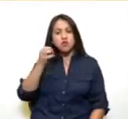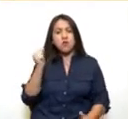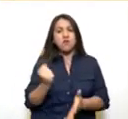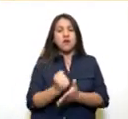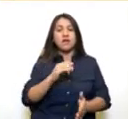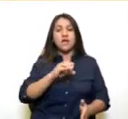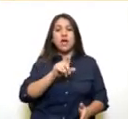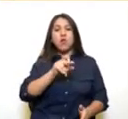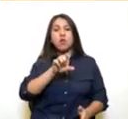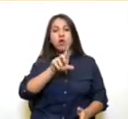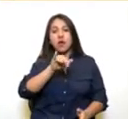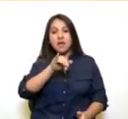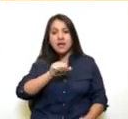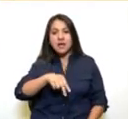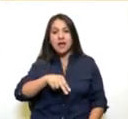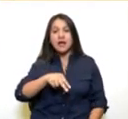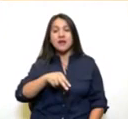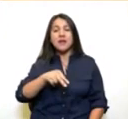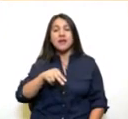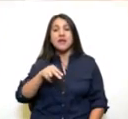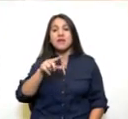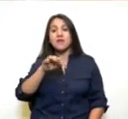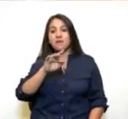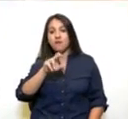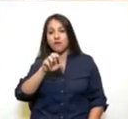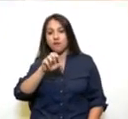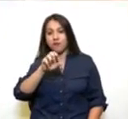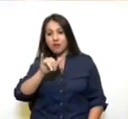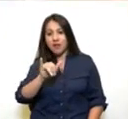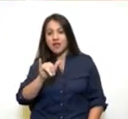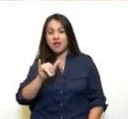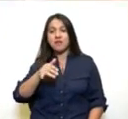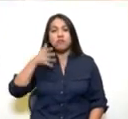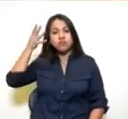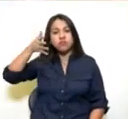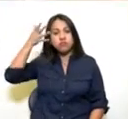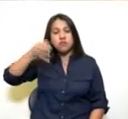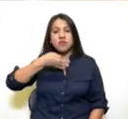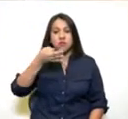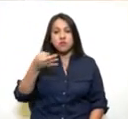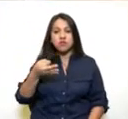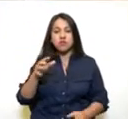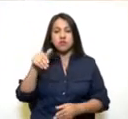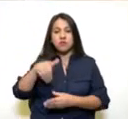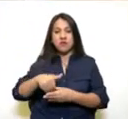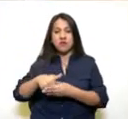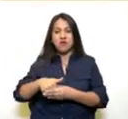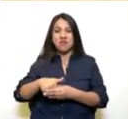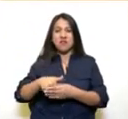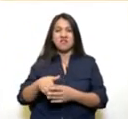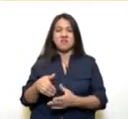que dio eduardo frei montalva en un plebiscito digámoslo con todas sus letras truchos